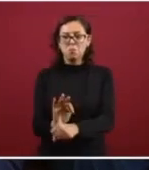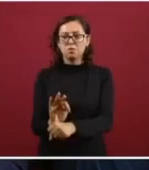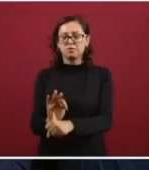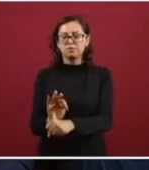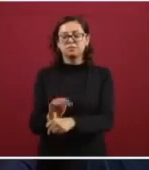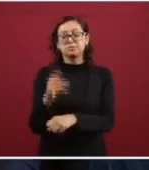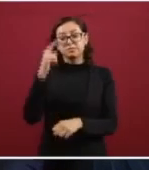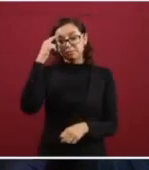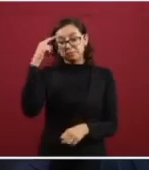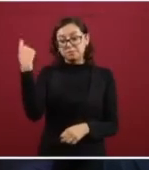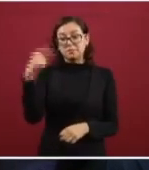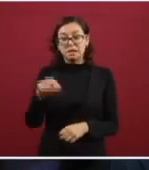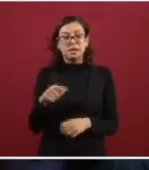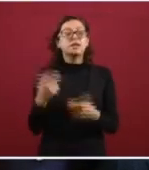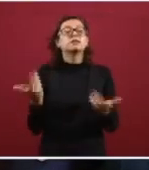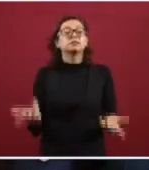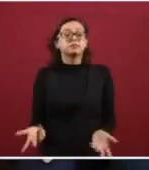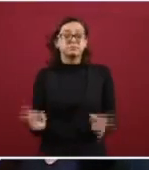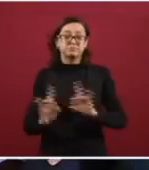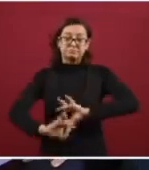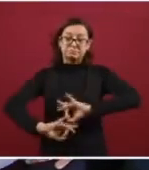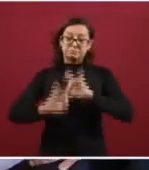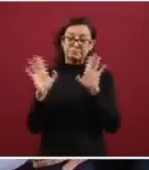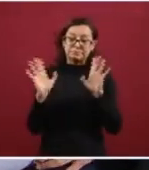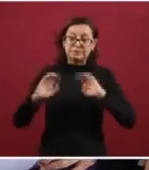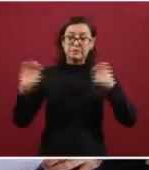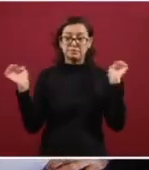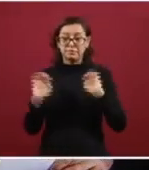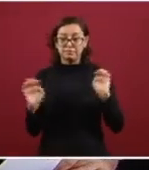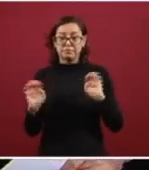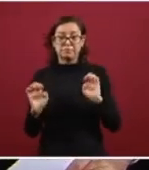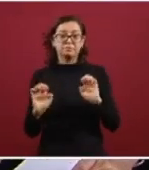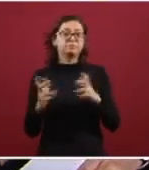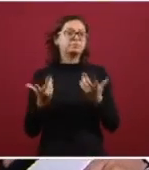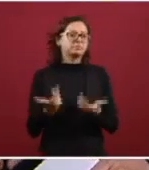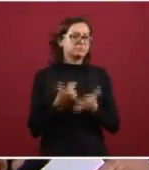para auxiliar en caso de